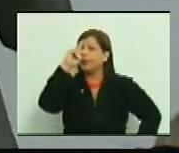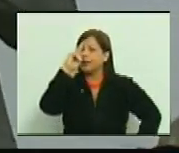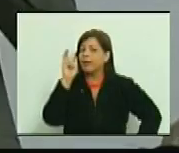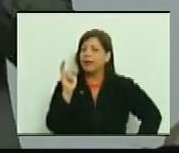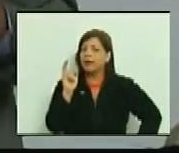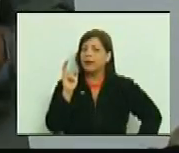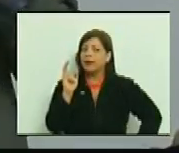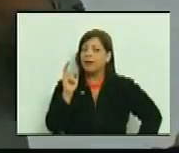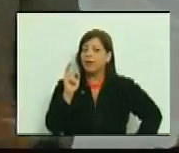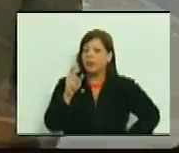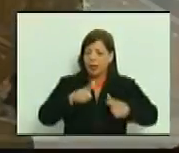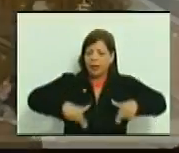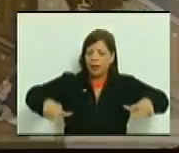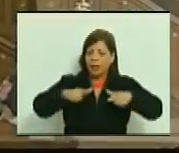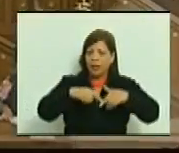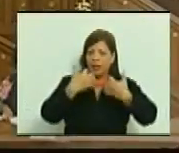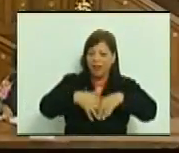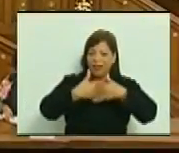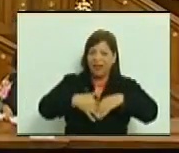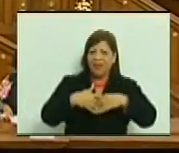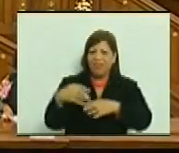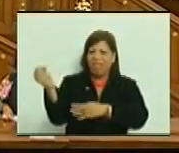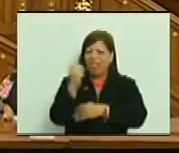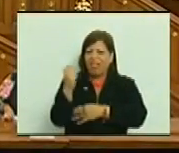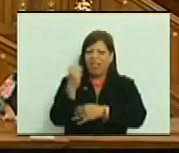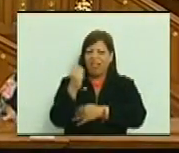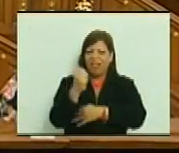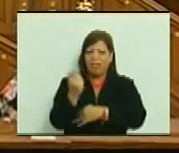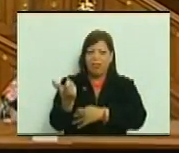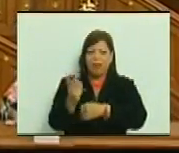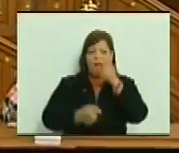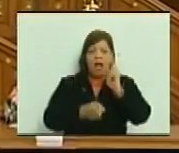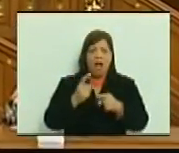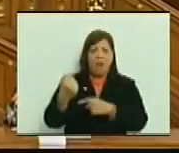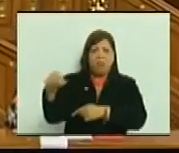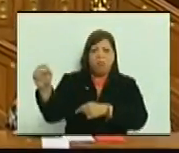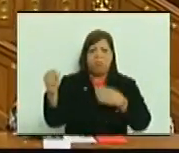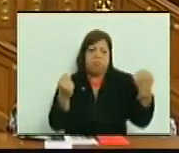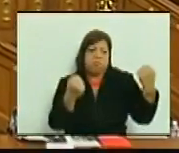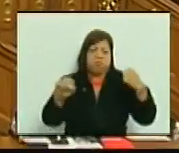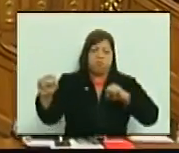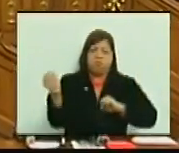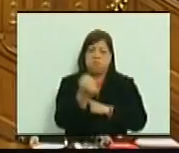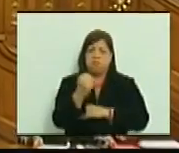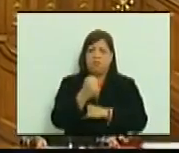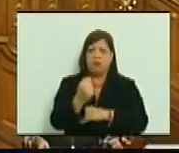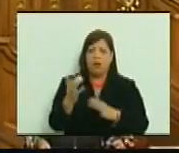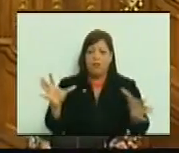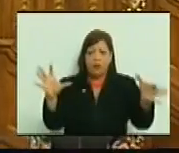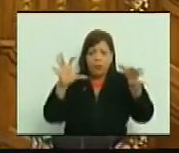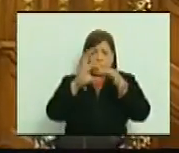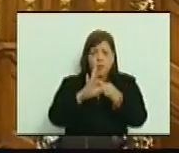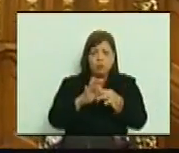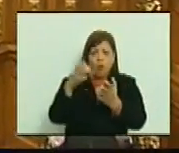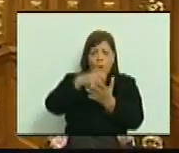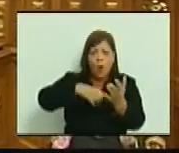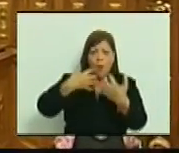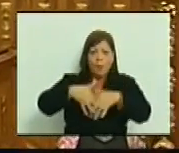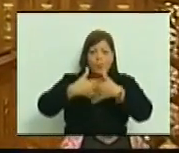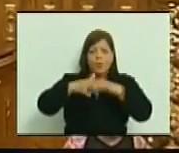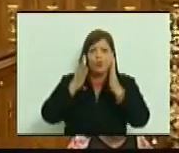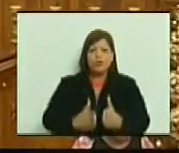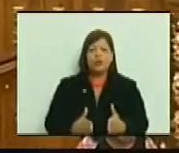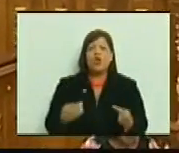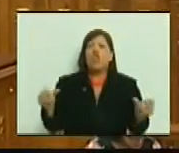los puertos y los silos de los puertos, que lo manejan como le da la gana y que no tienen absolutamente nada que ver ni están ligados a los productores.